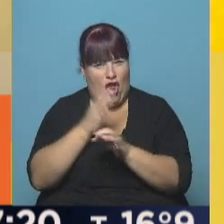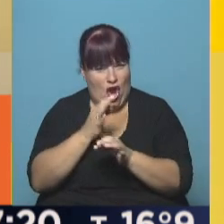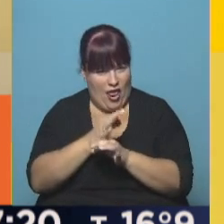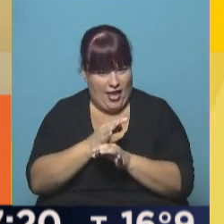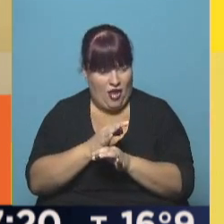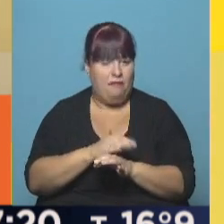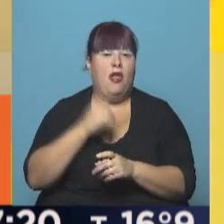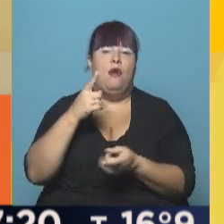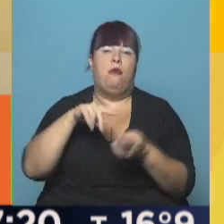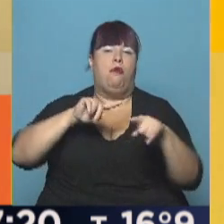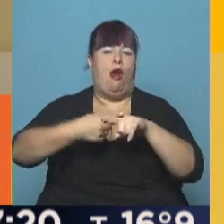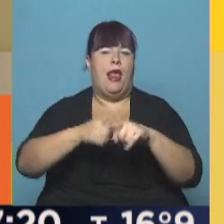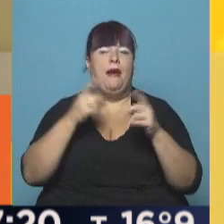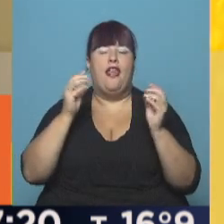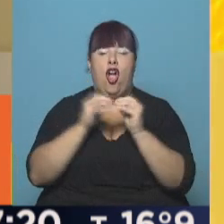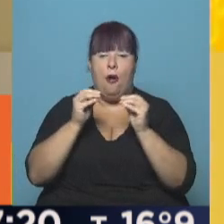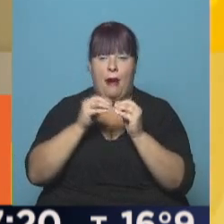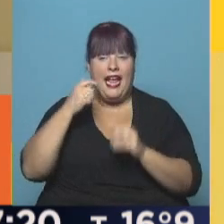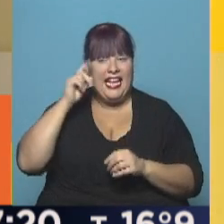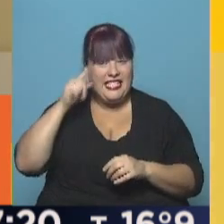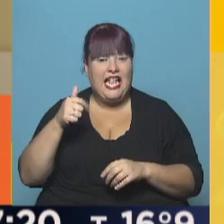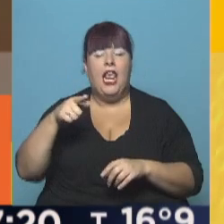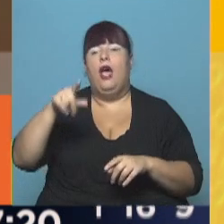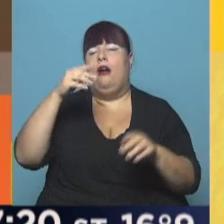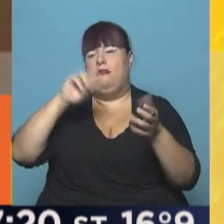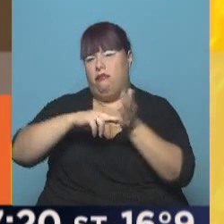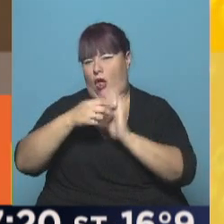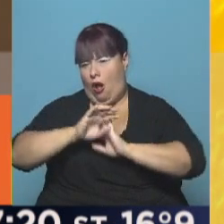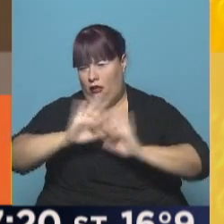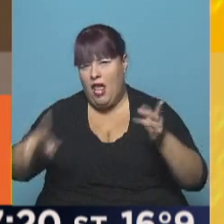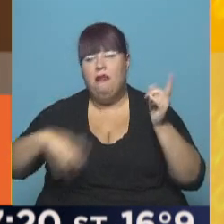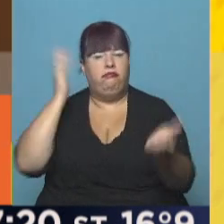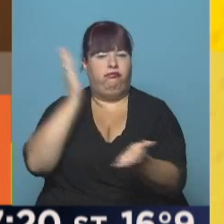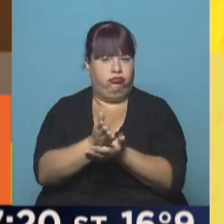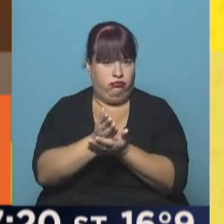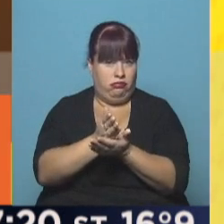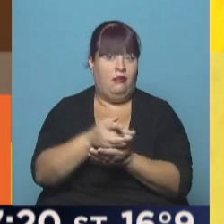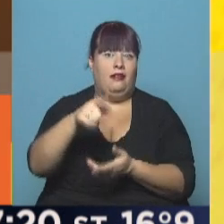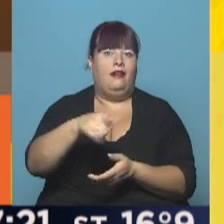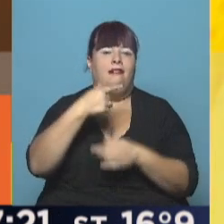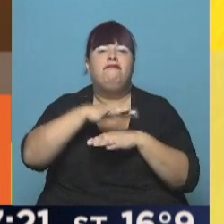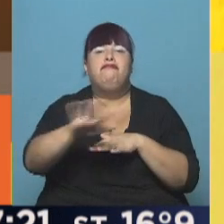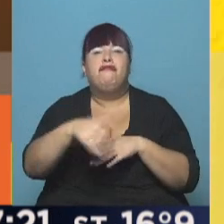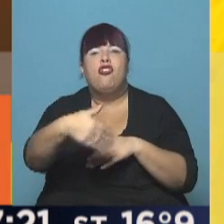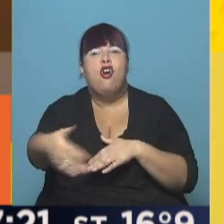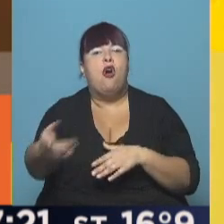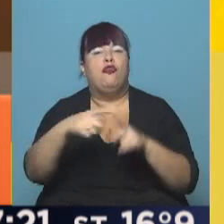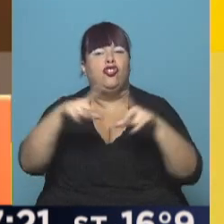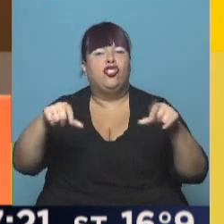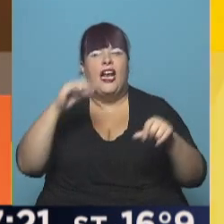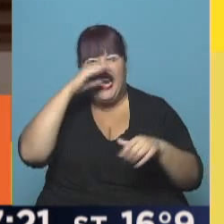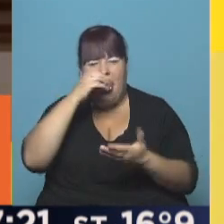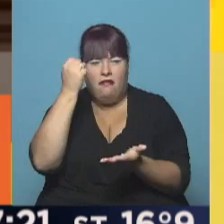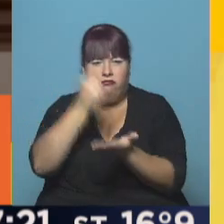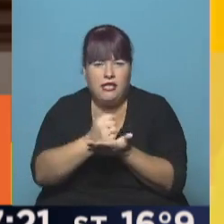colegio. Por un altercado con su compañera Giselle, se mete en un lío de novela y será sancionada, y ahí empieza el misterio, un sobre negro,